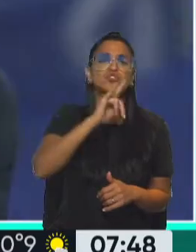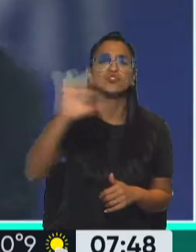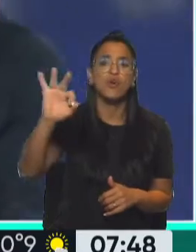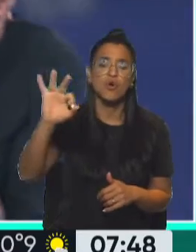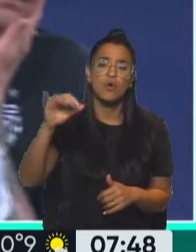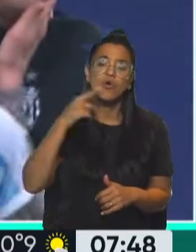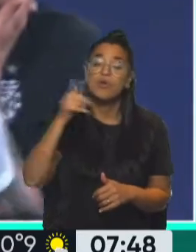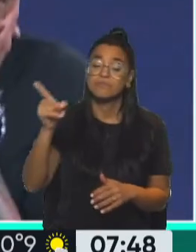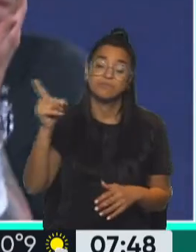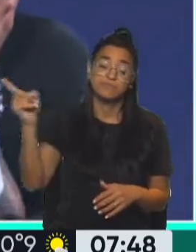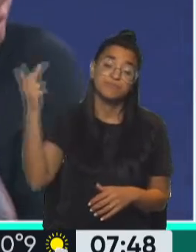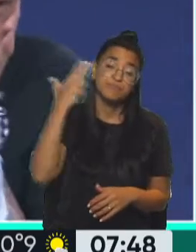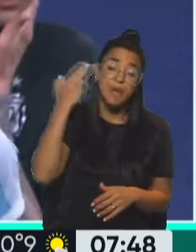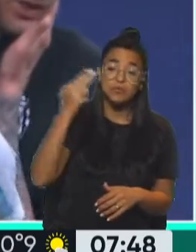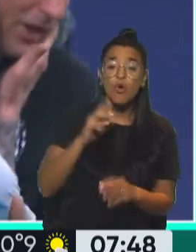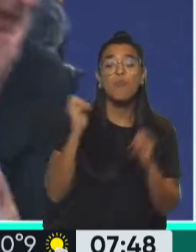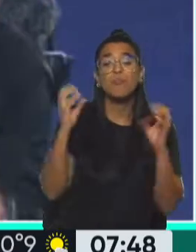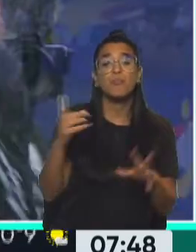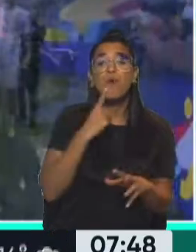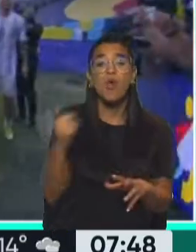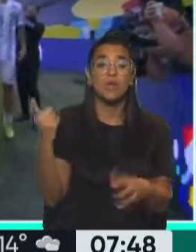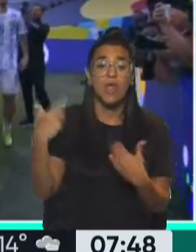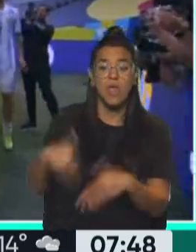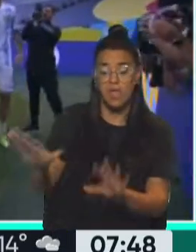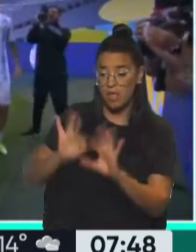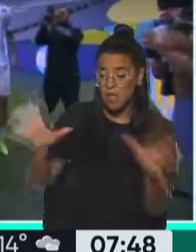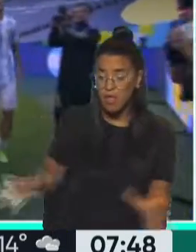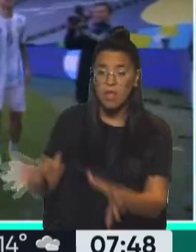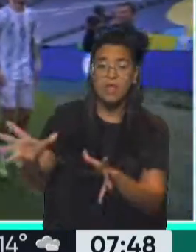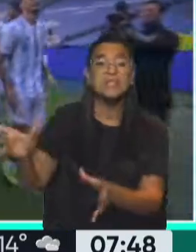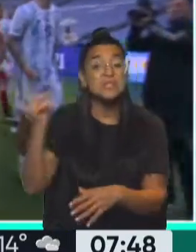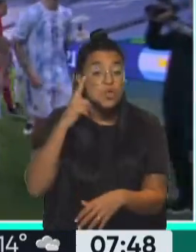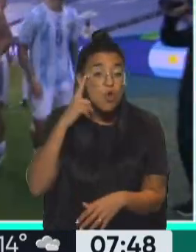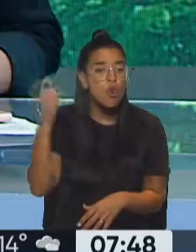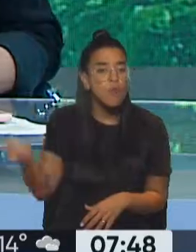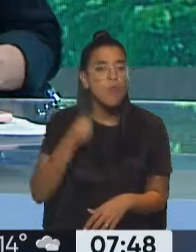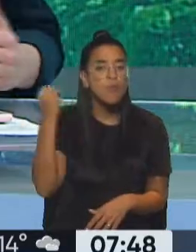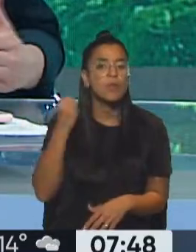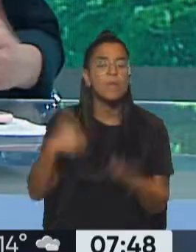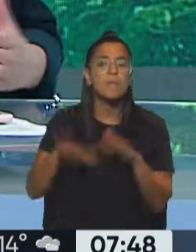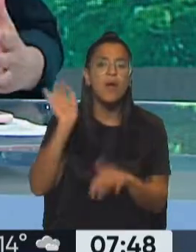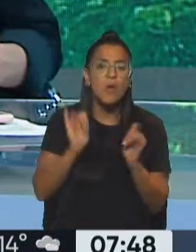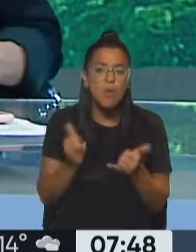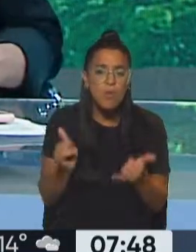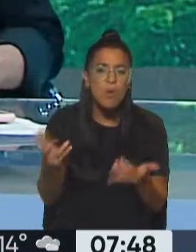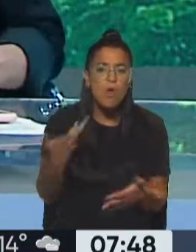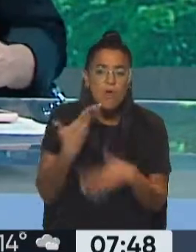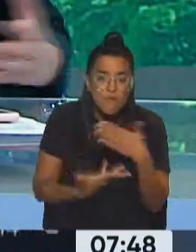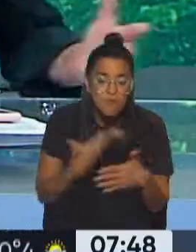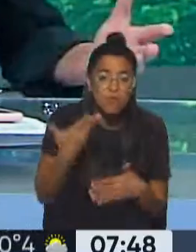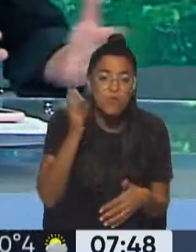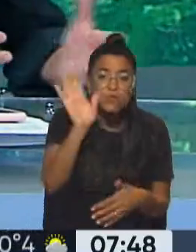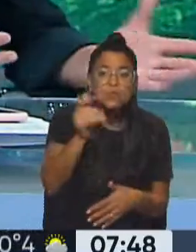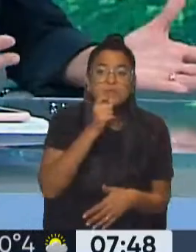que quedaba libre. ¿Cuán importante es el acompañamiento de un psicólogo para un plantel, sobre todo para los juveniles, ¿no? Que se juegan su futuro